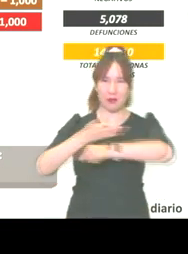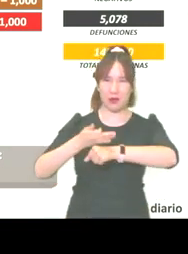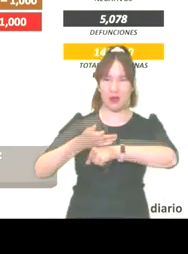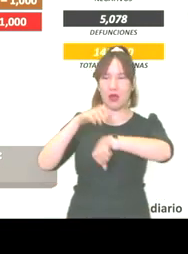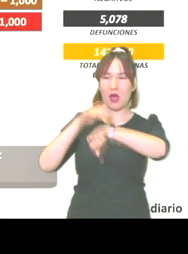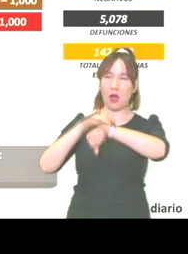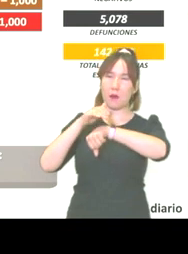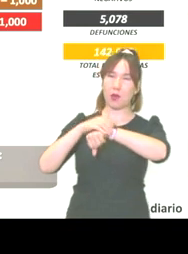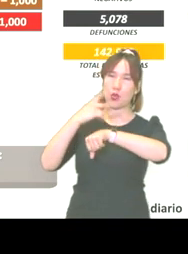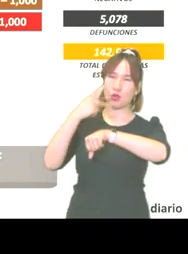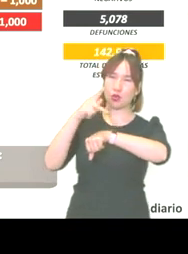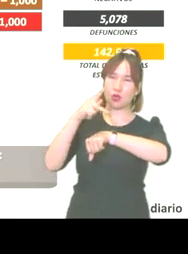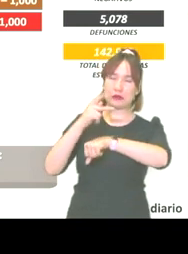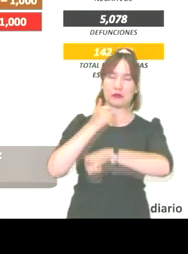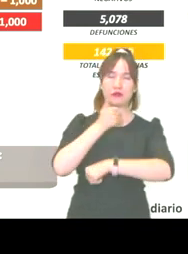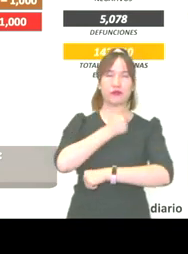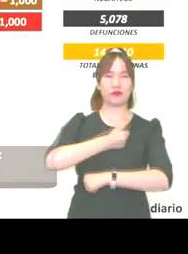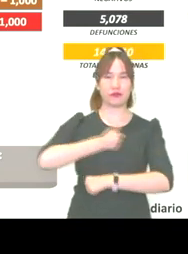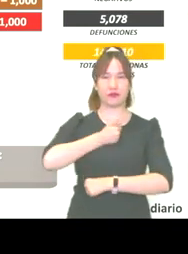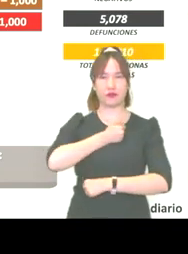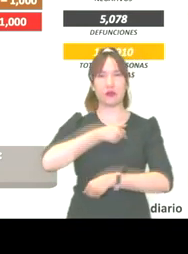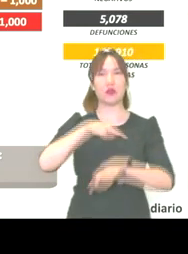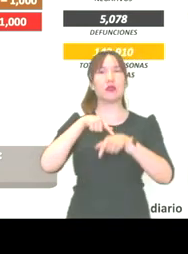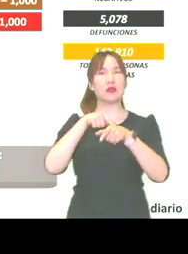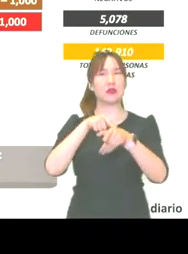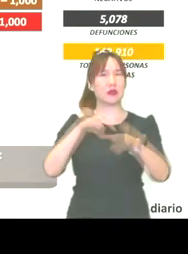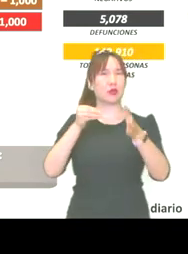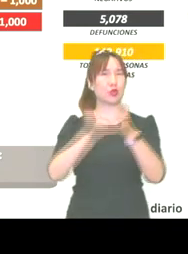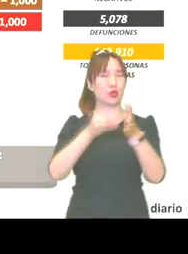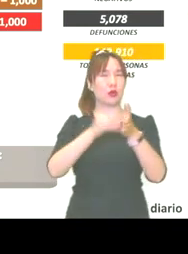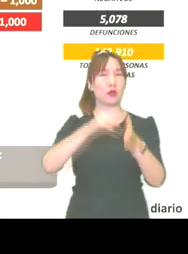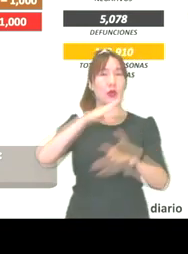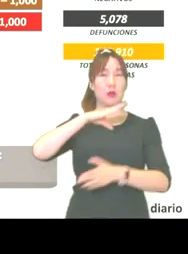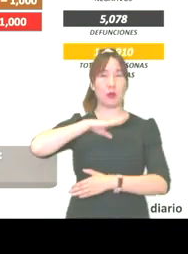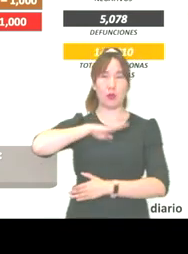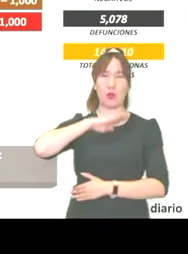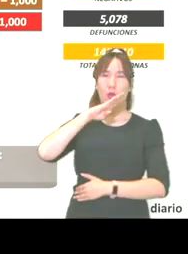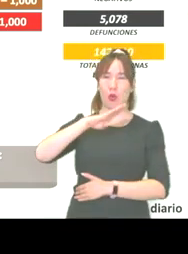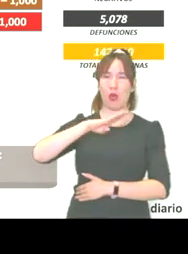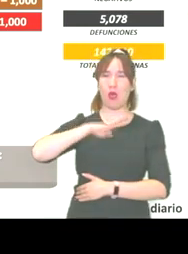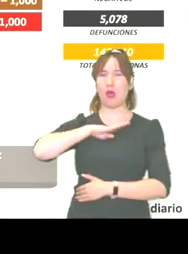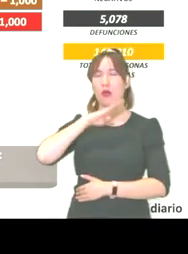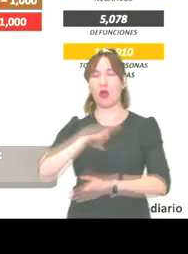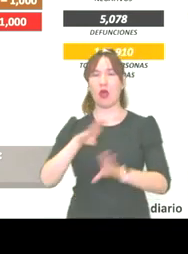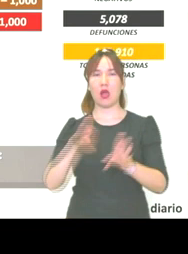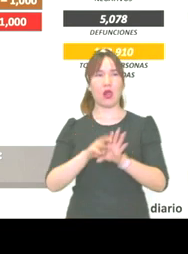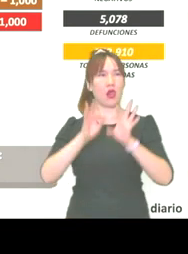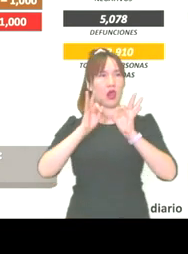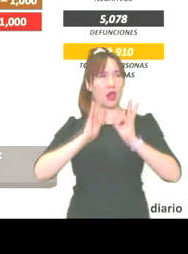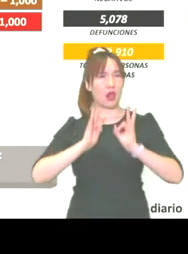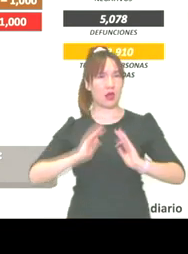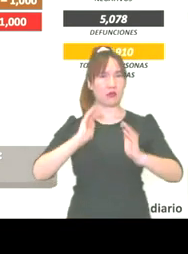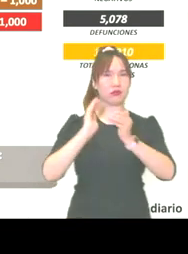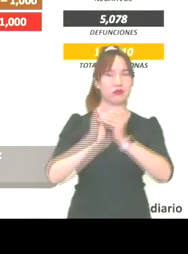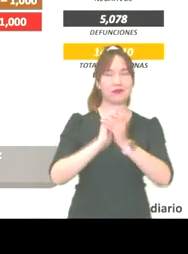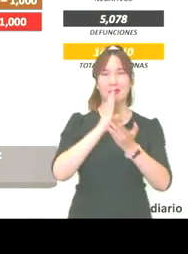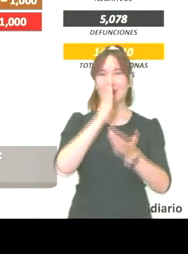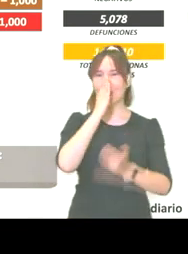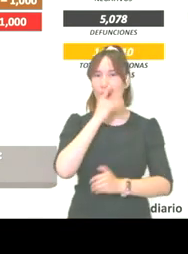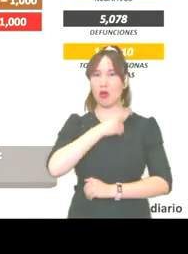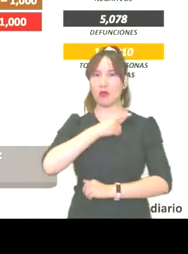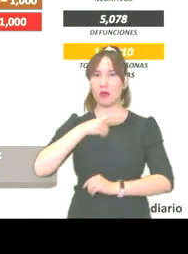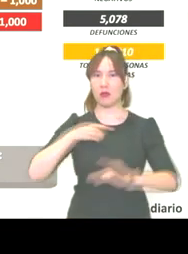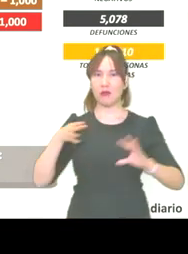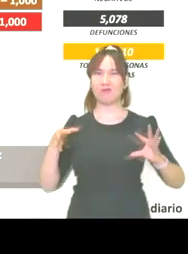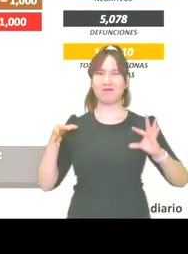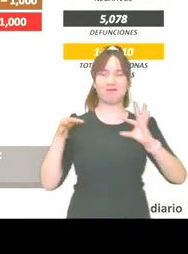amigos. Esta enfermedad sigue presente, sigue matando, y por eso no debemos bajar la guardia. Tenemos que seguir trabajando